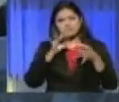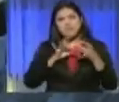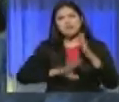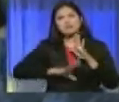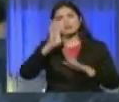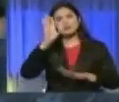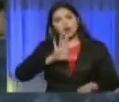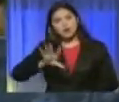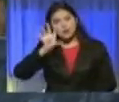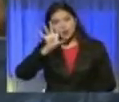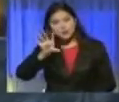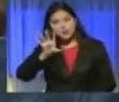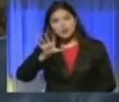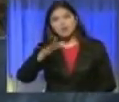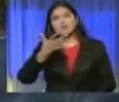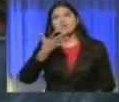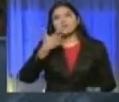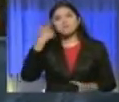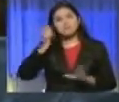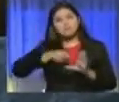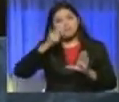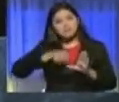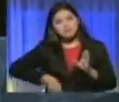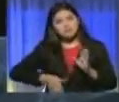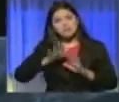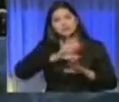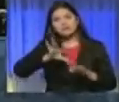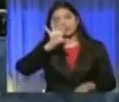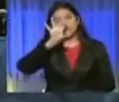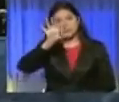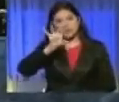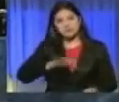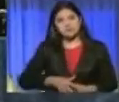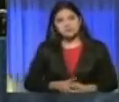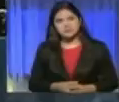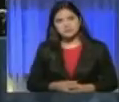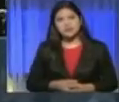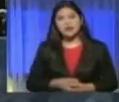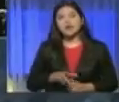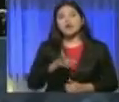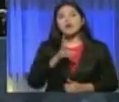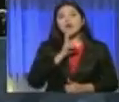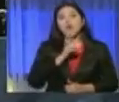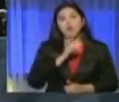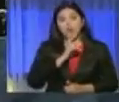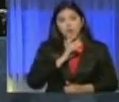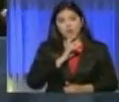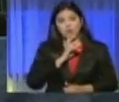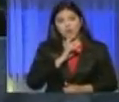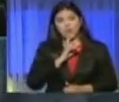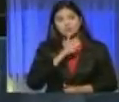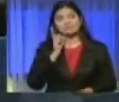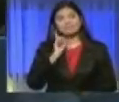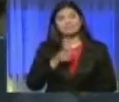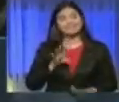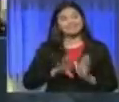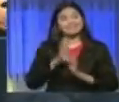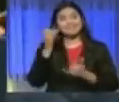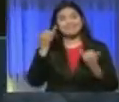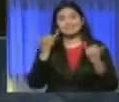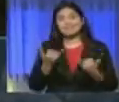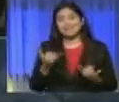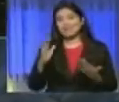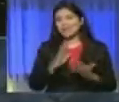desarrollo de la explotación aurífera del país, del oro. Hay que salir del